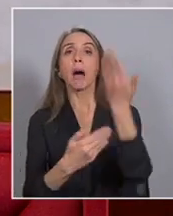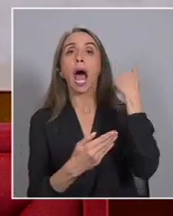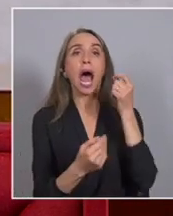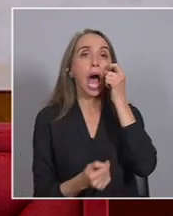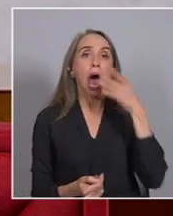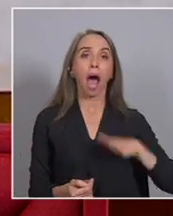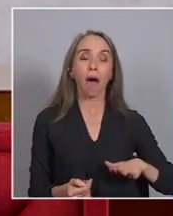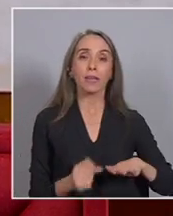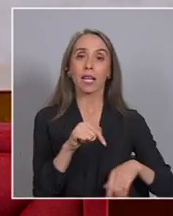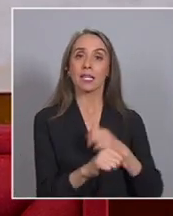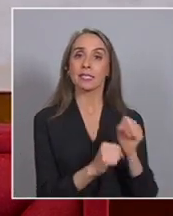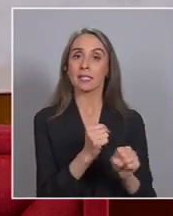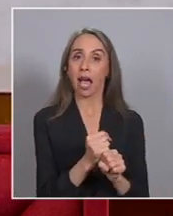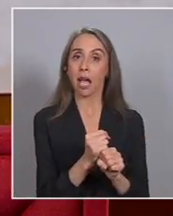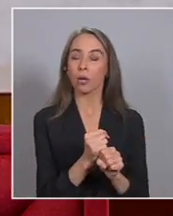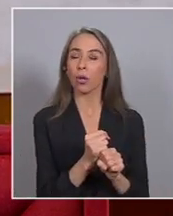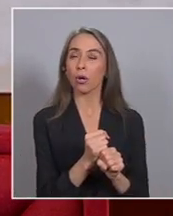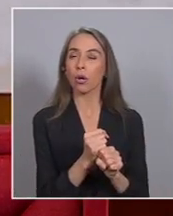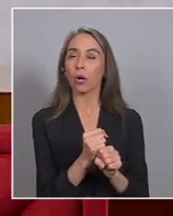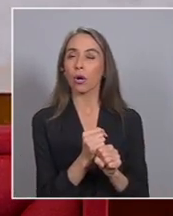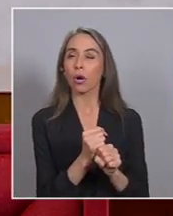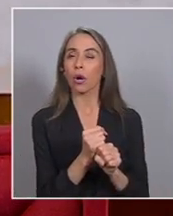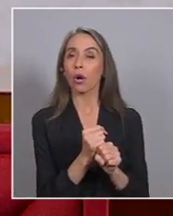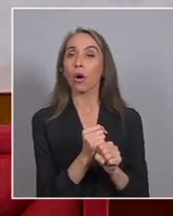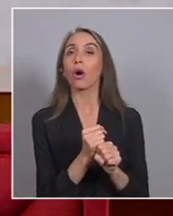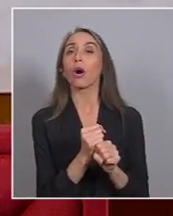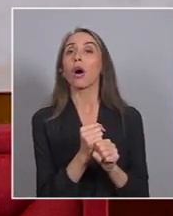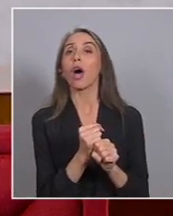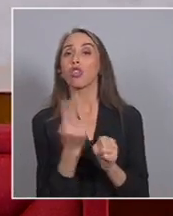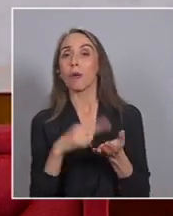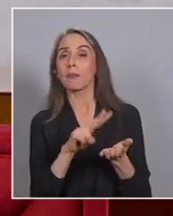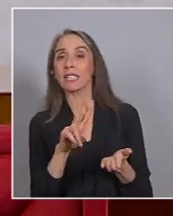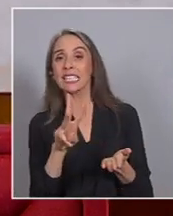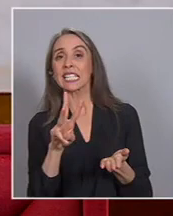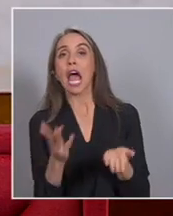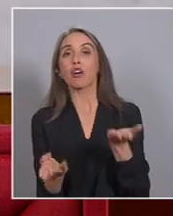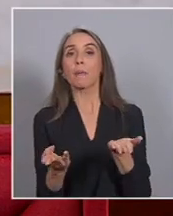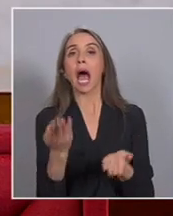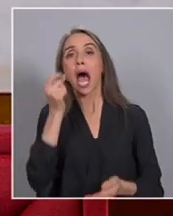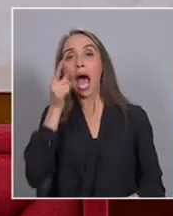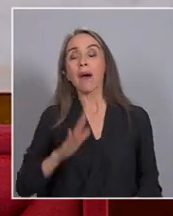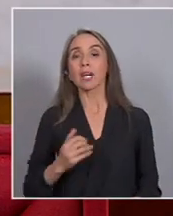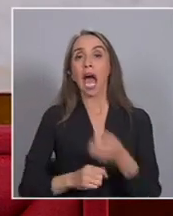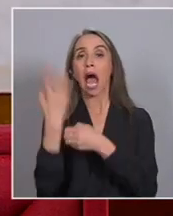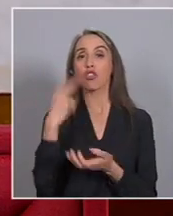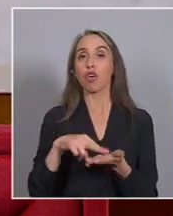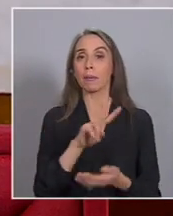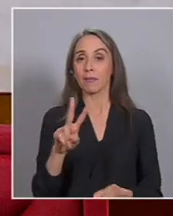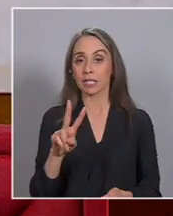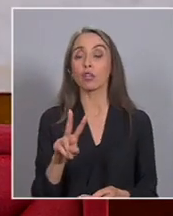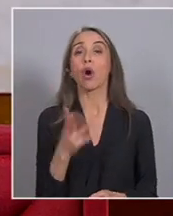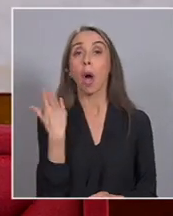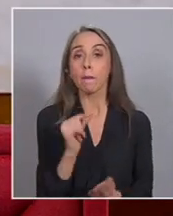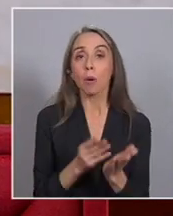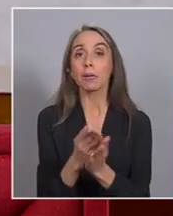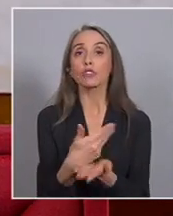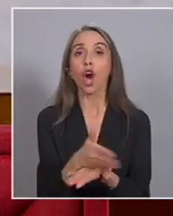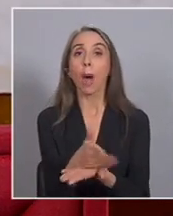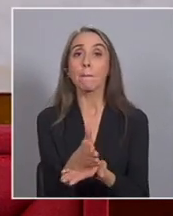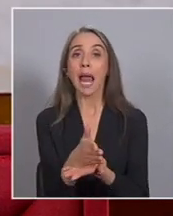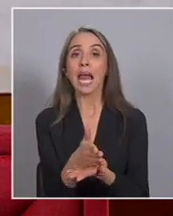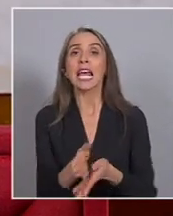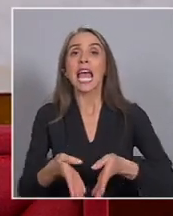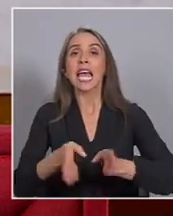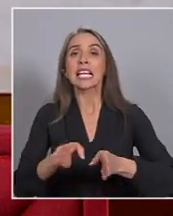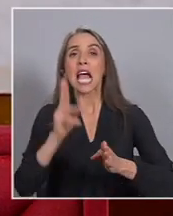abril de este año respecto al año pasado. Y además, recientemente pusimos en marcha el plan Calle sin